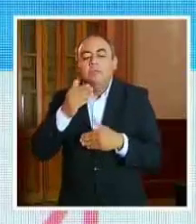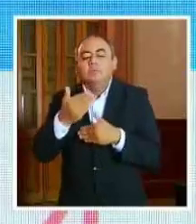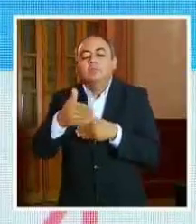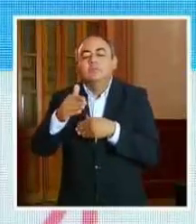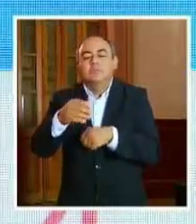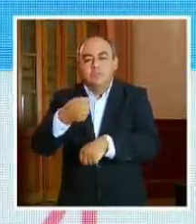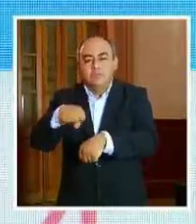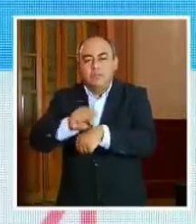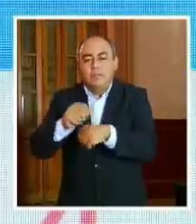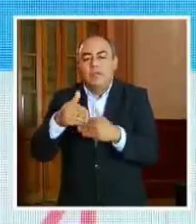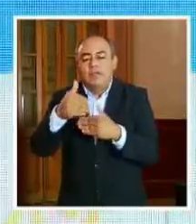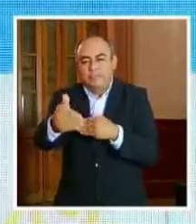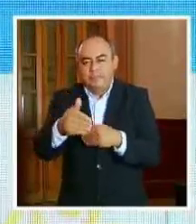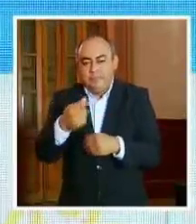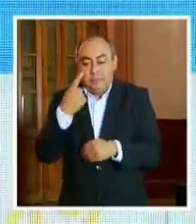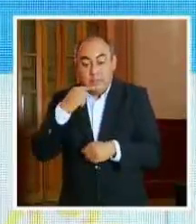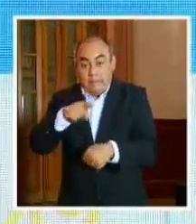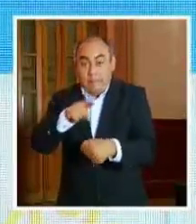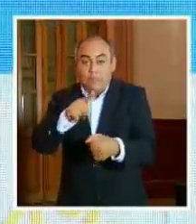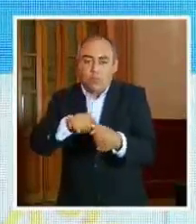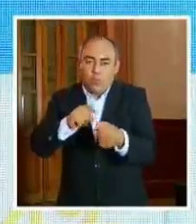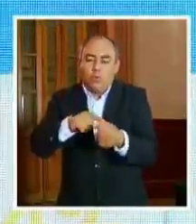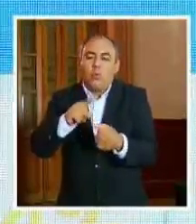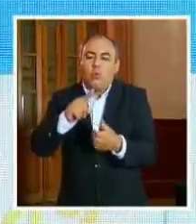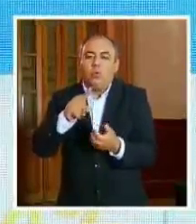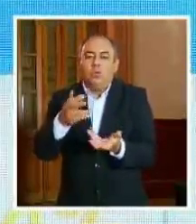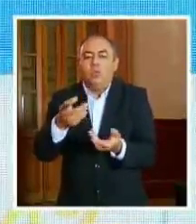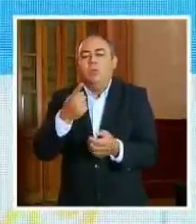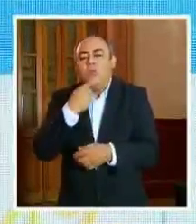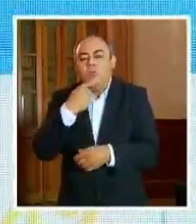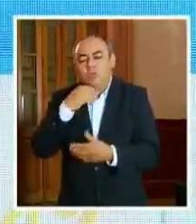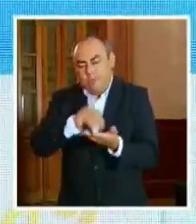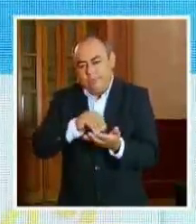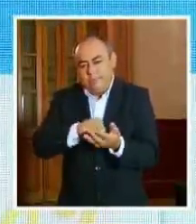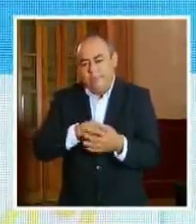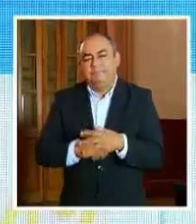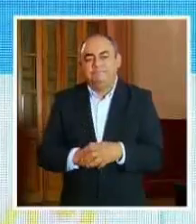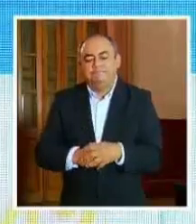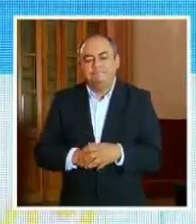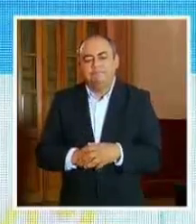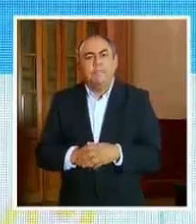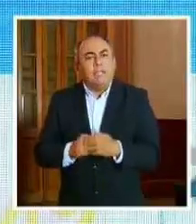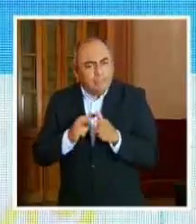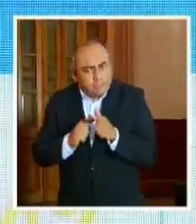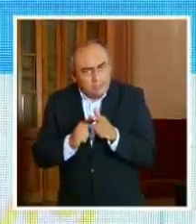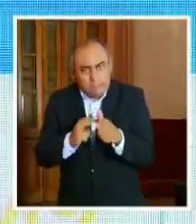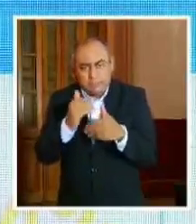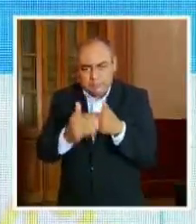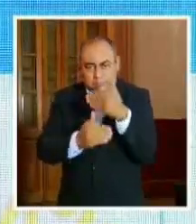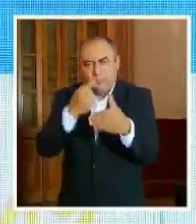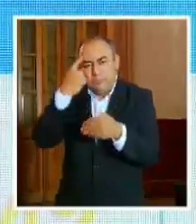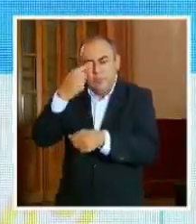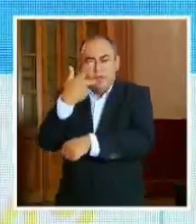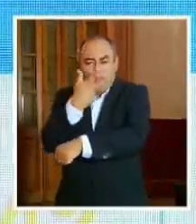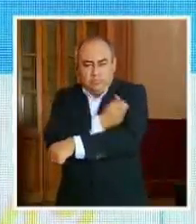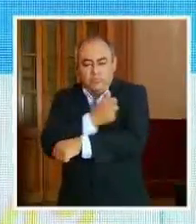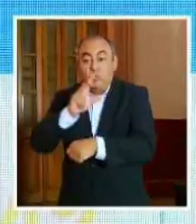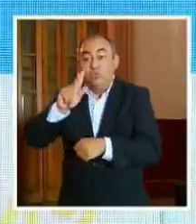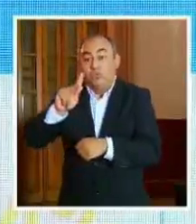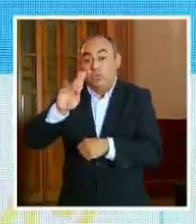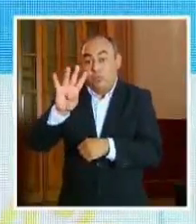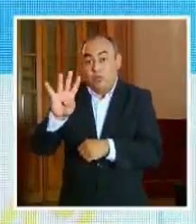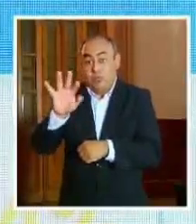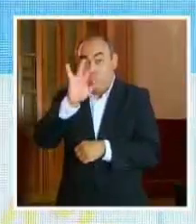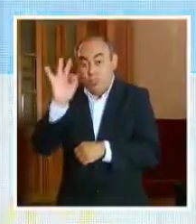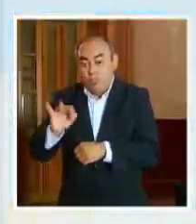este indicador en color rojo. Seguimos avanzando en el tema de vacunación, todavía con un 84% de